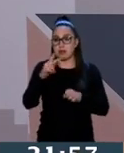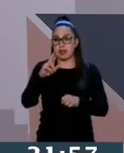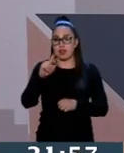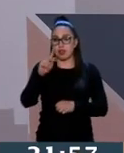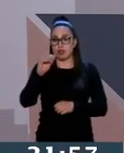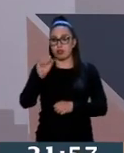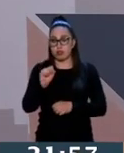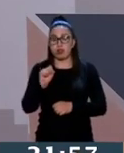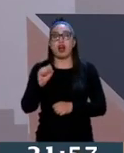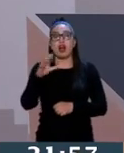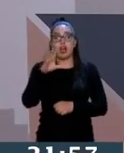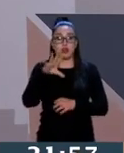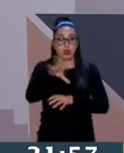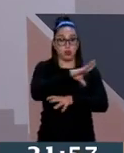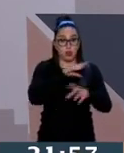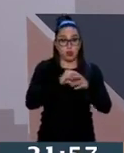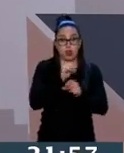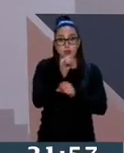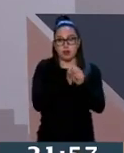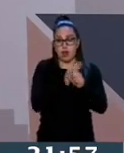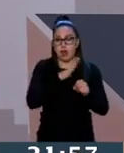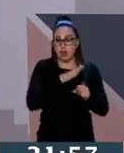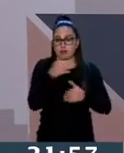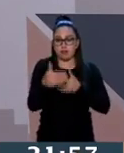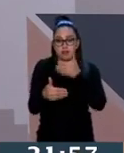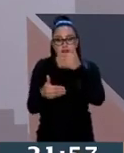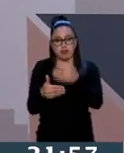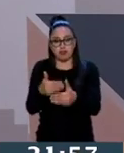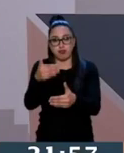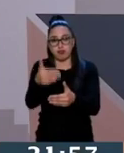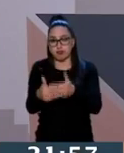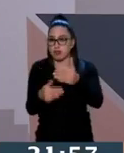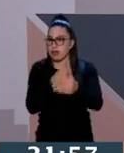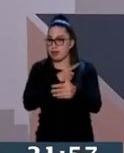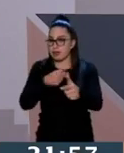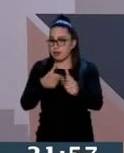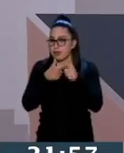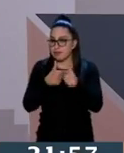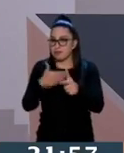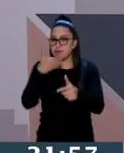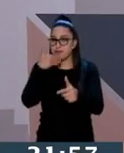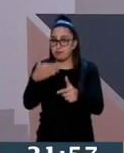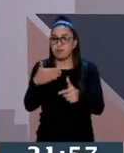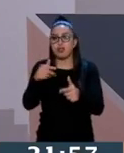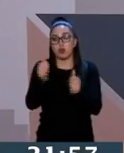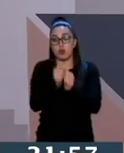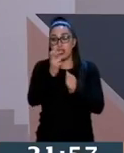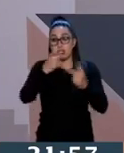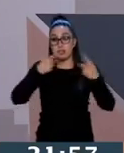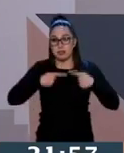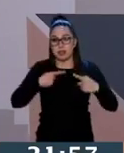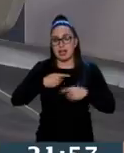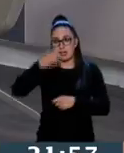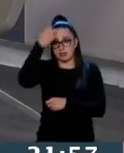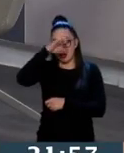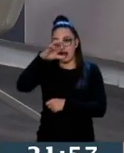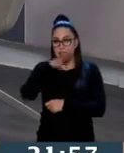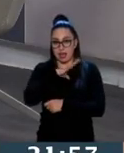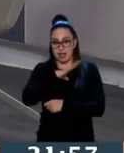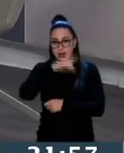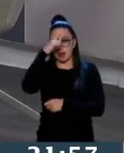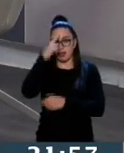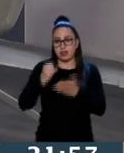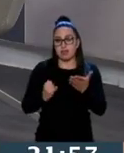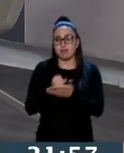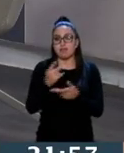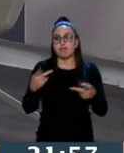una cadena de custodia y una cadena de investigación muy larga y muy profesional que se sigue con estos expertos para determinar cuáles fueron